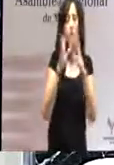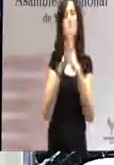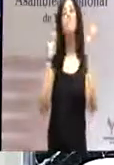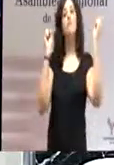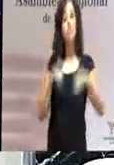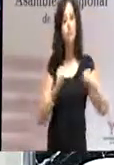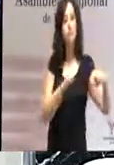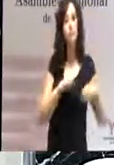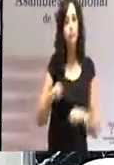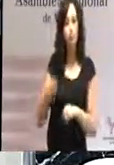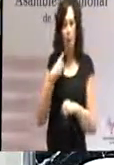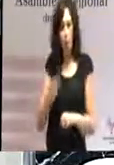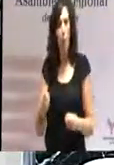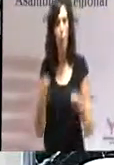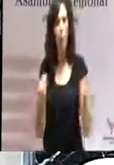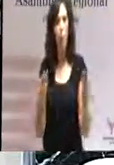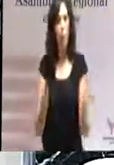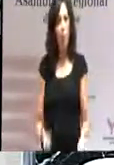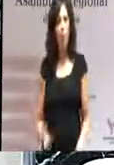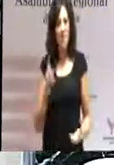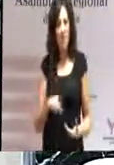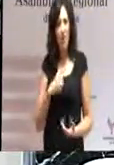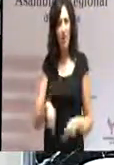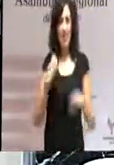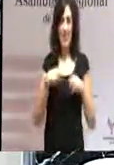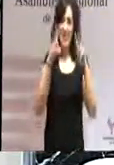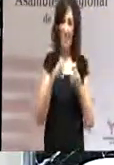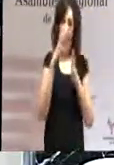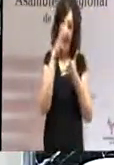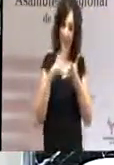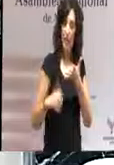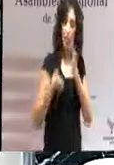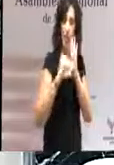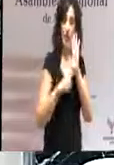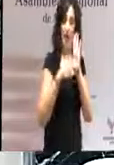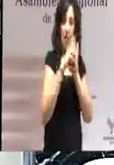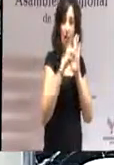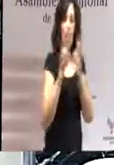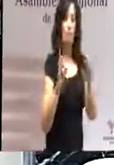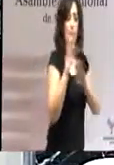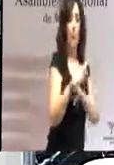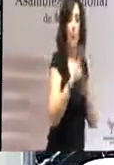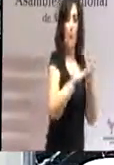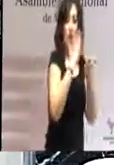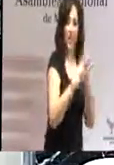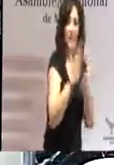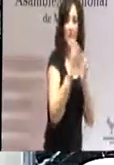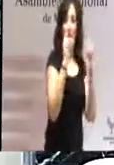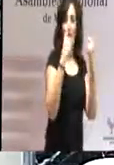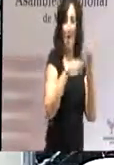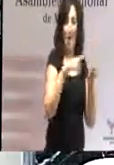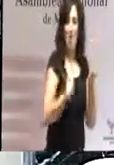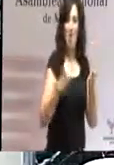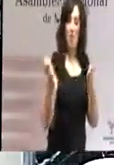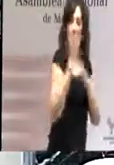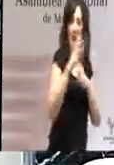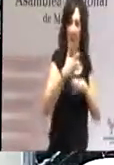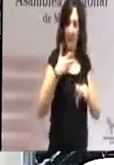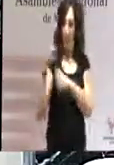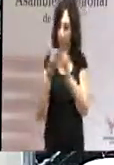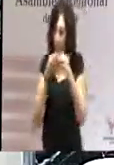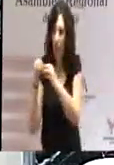y tanto predica antes de mandar los textos de los decretos de ley al Boletín Oficial de la Región de Murcia? Predique con el ejemplo,